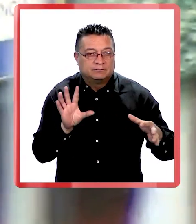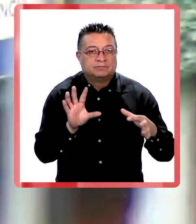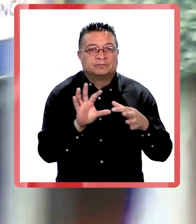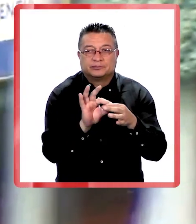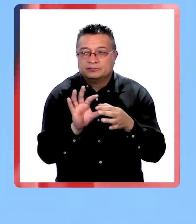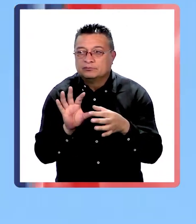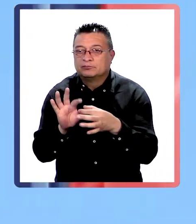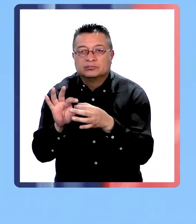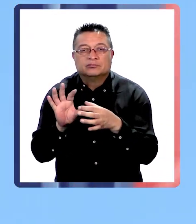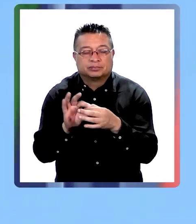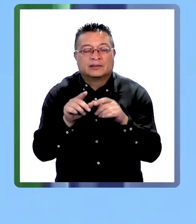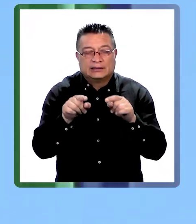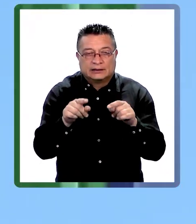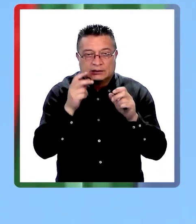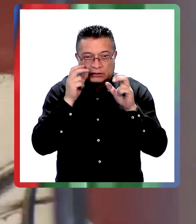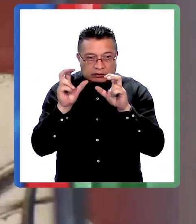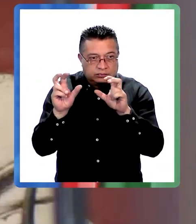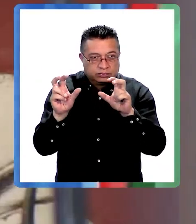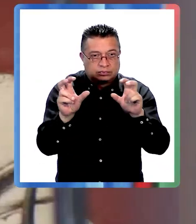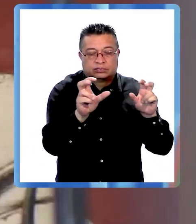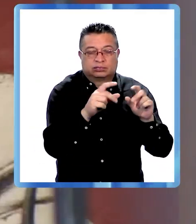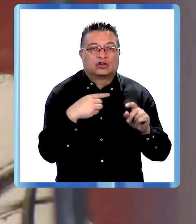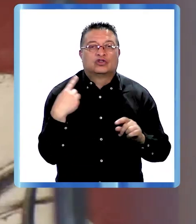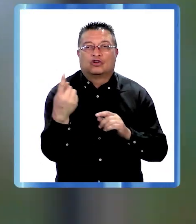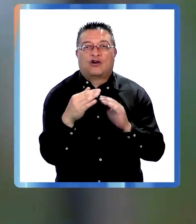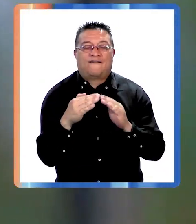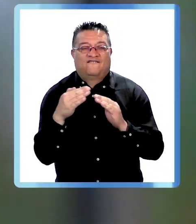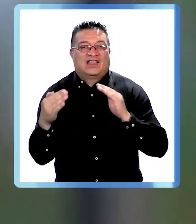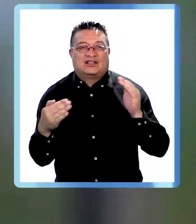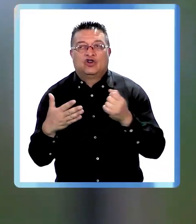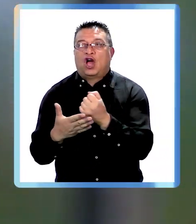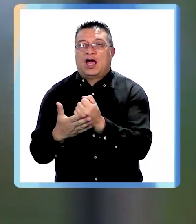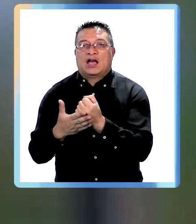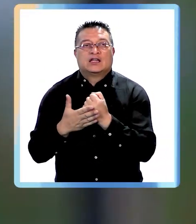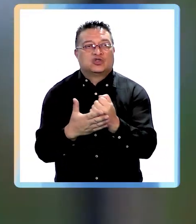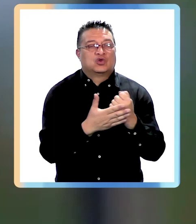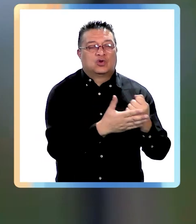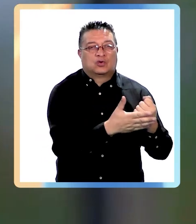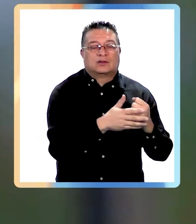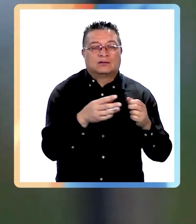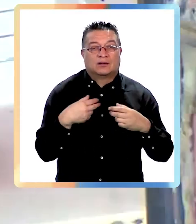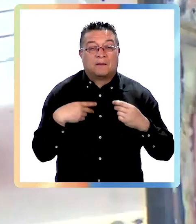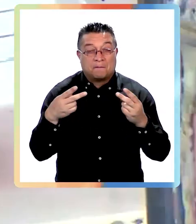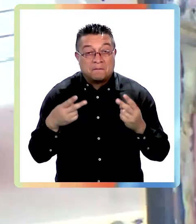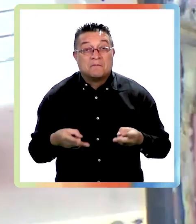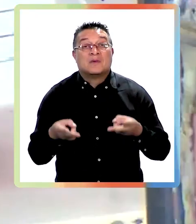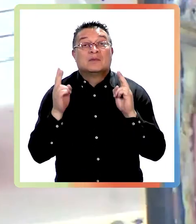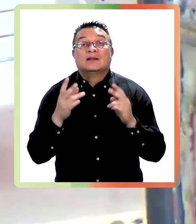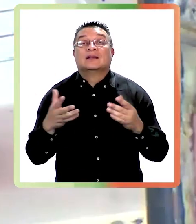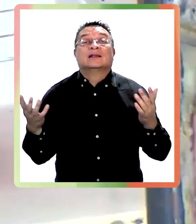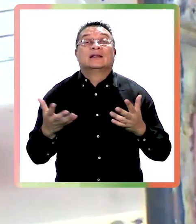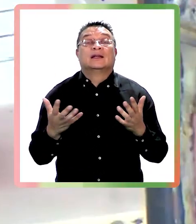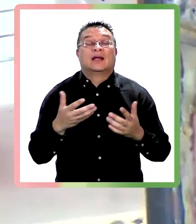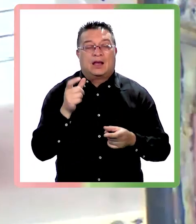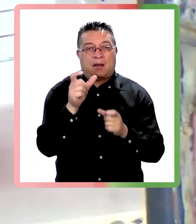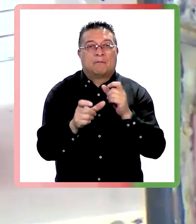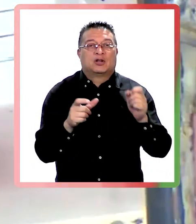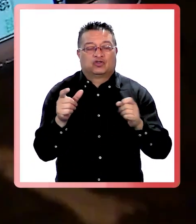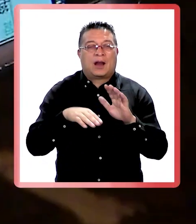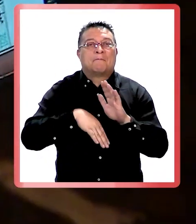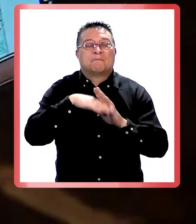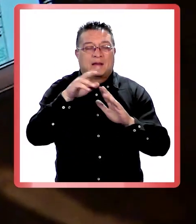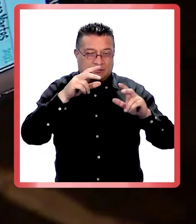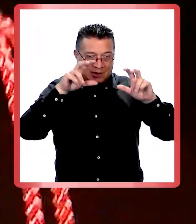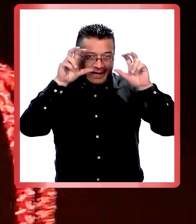conectar o materializar ese vigilantismo entre los vecinos y permite en el fondo que las personas estén